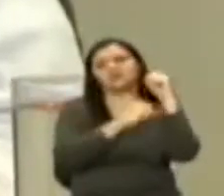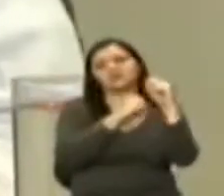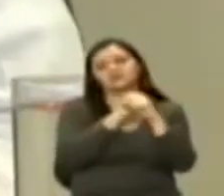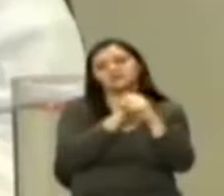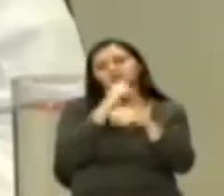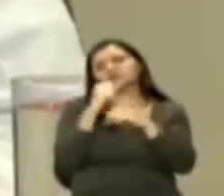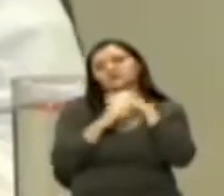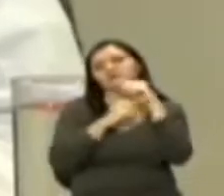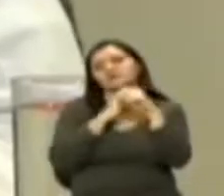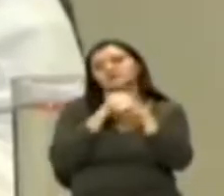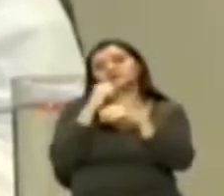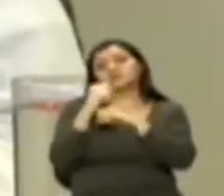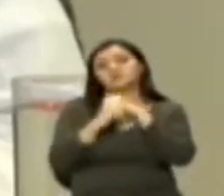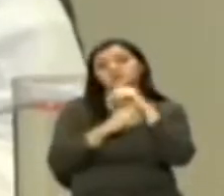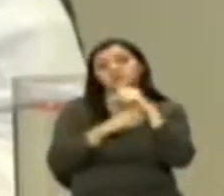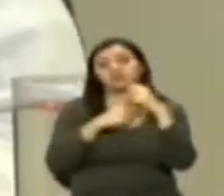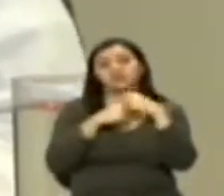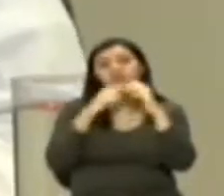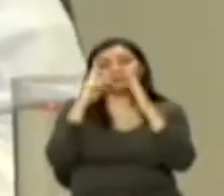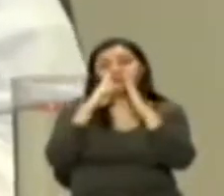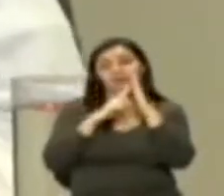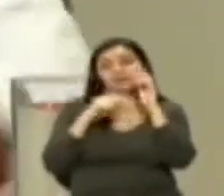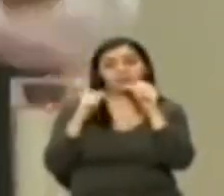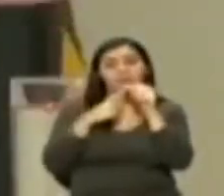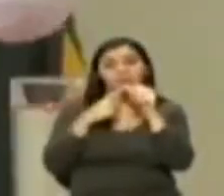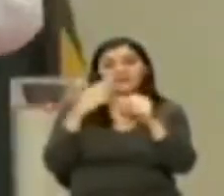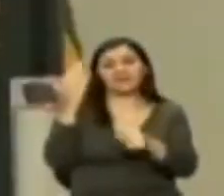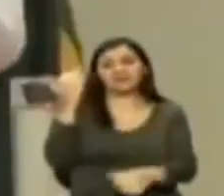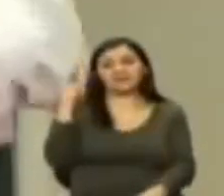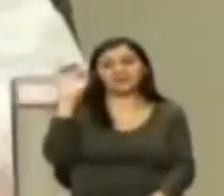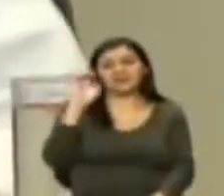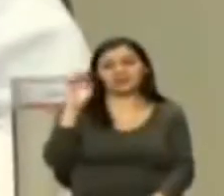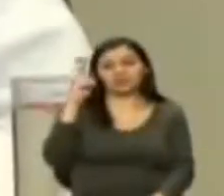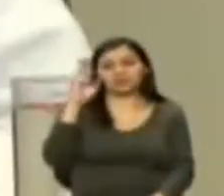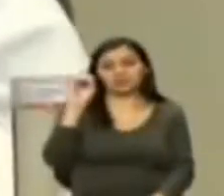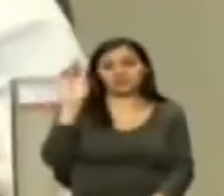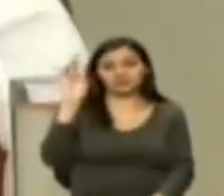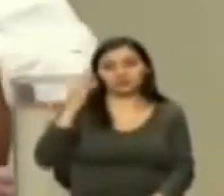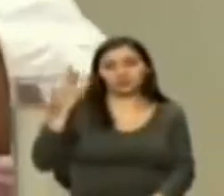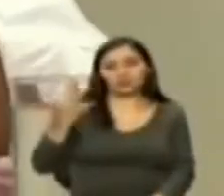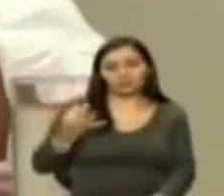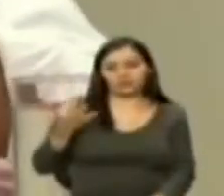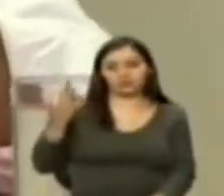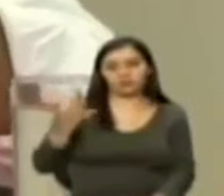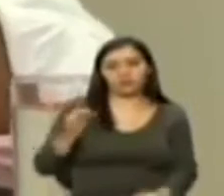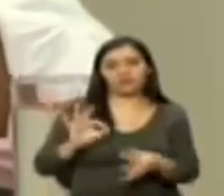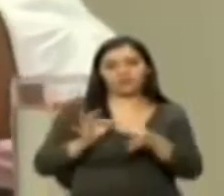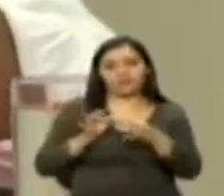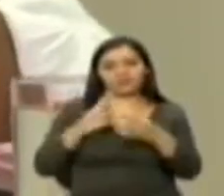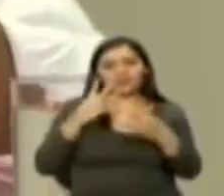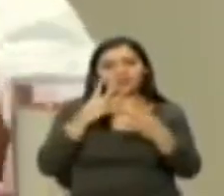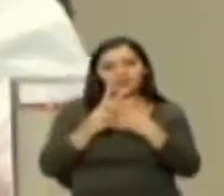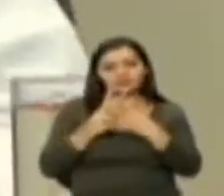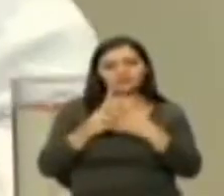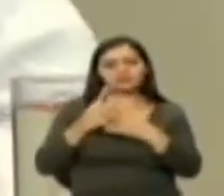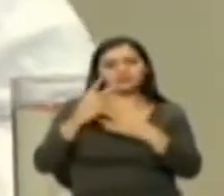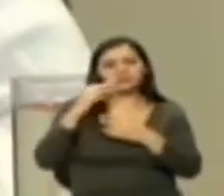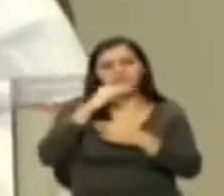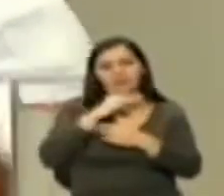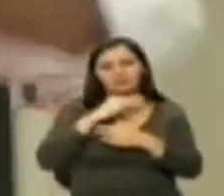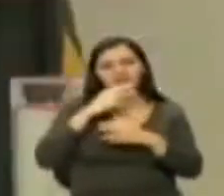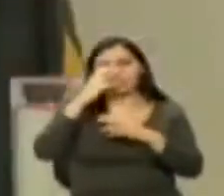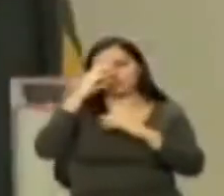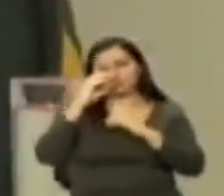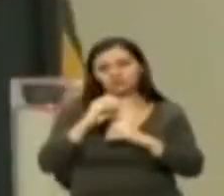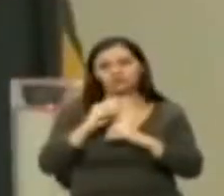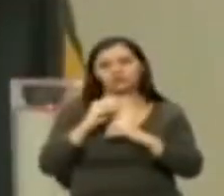del gobierno. Y el primer discurso, lea mi primer discurso, 15 de enero de 2007, todo lo que dijimos lo hemos cumplido. que arreglar las cárceles, que la base en Manta, que educación.